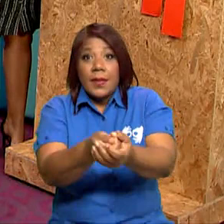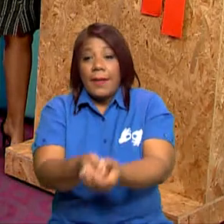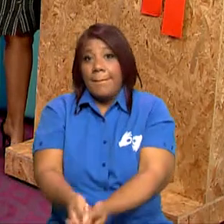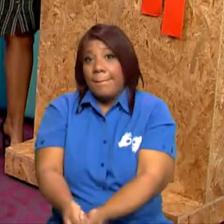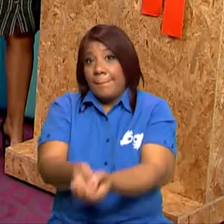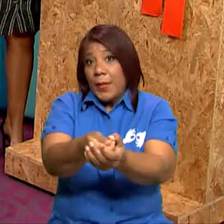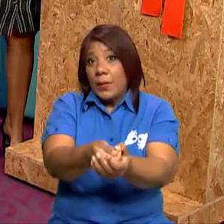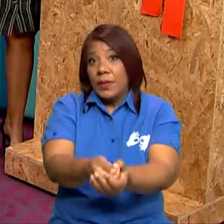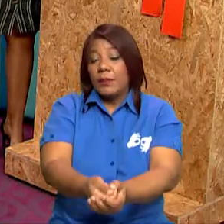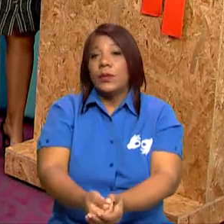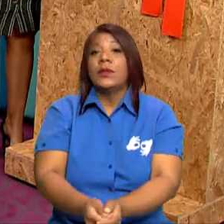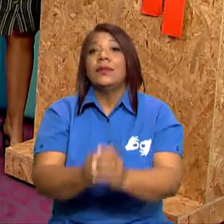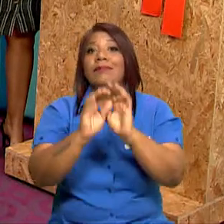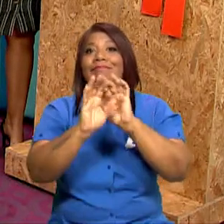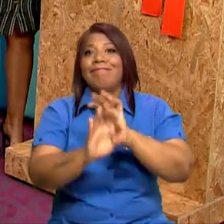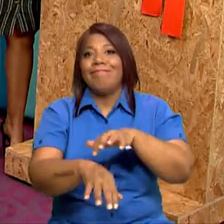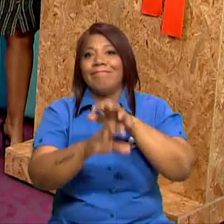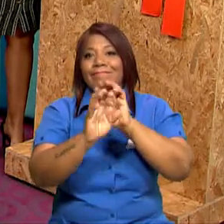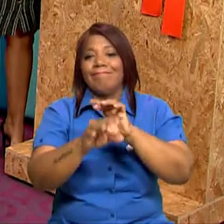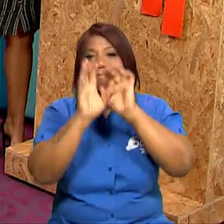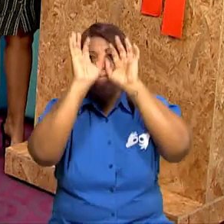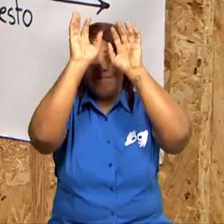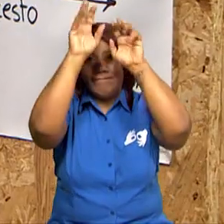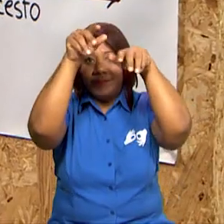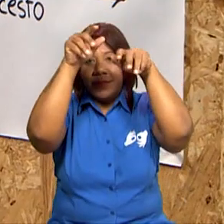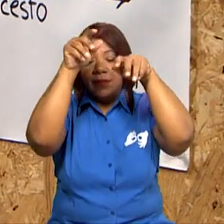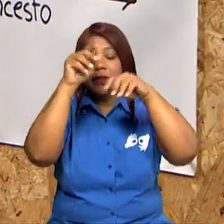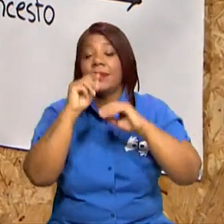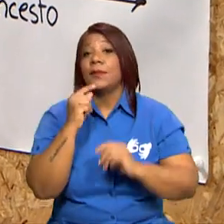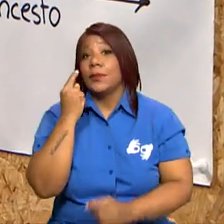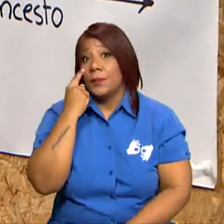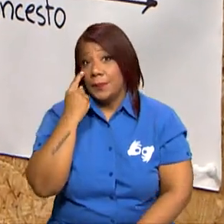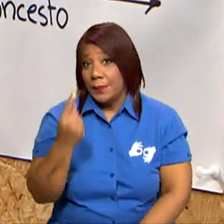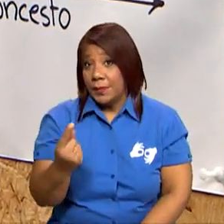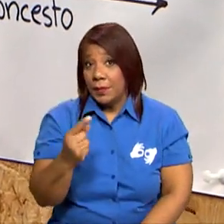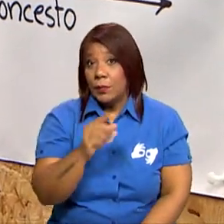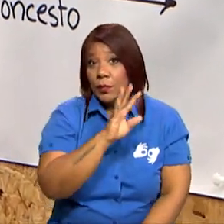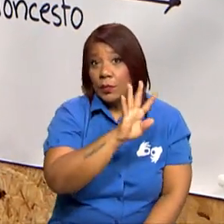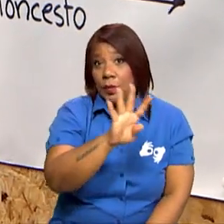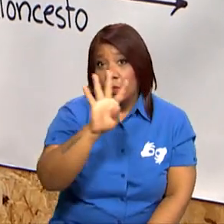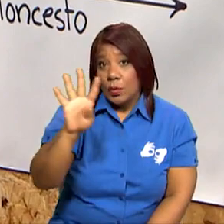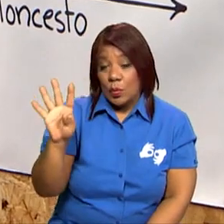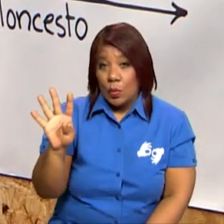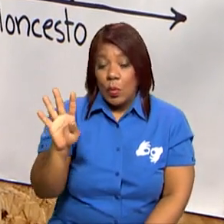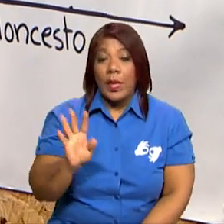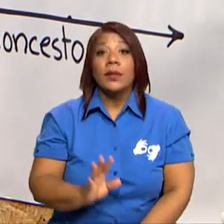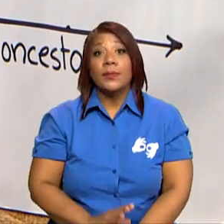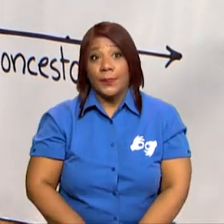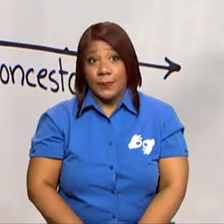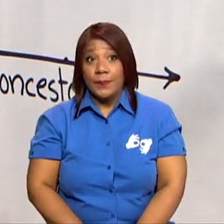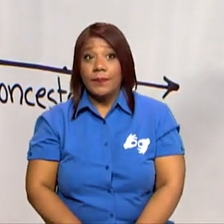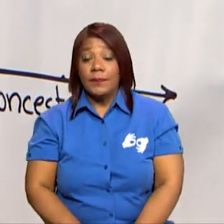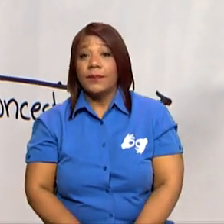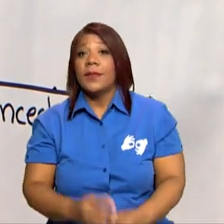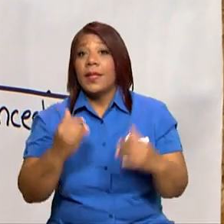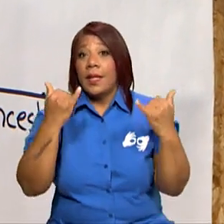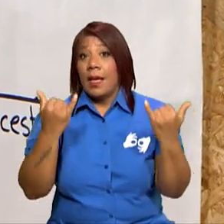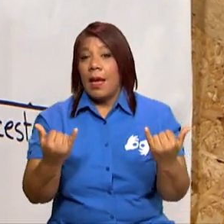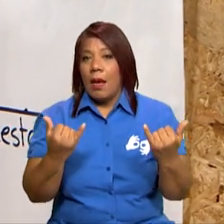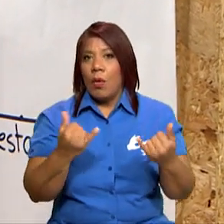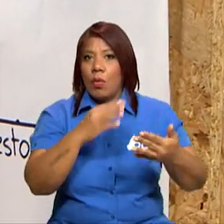que son los deportes, son las variables y cada una es un indicador, ¿sí? Entonces, según lo que habíamos visto en nuestra